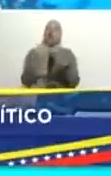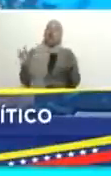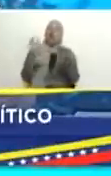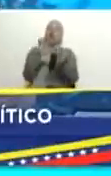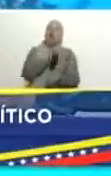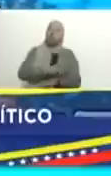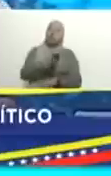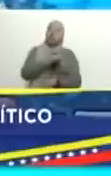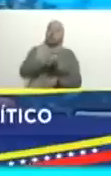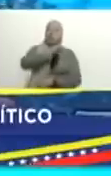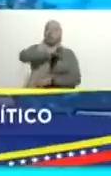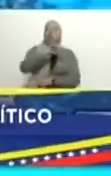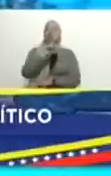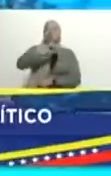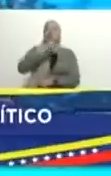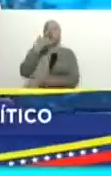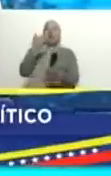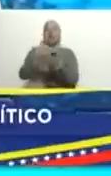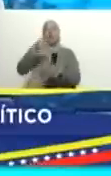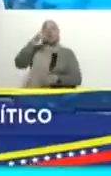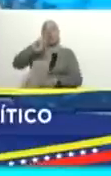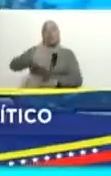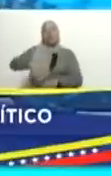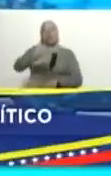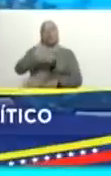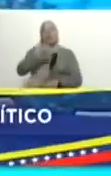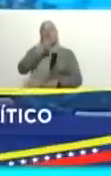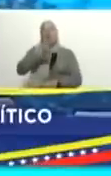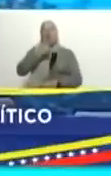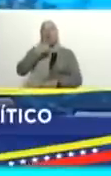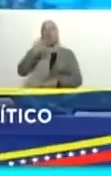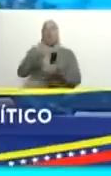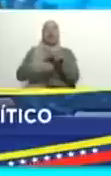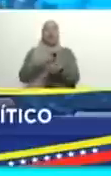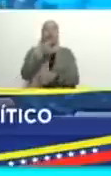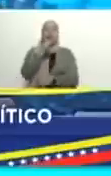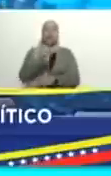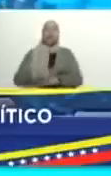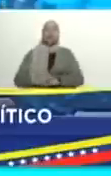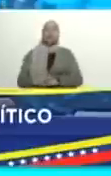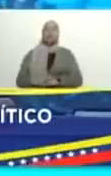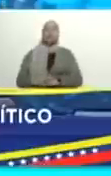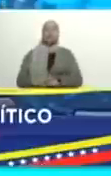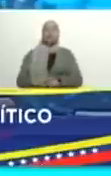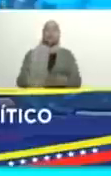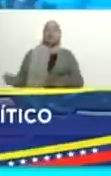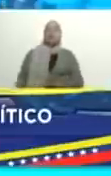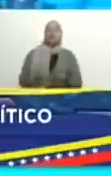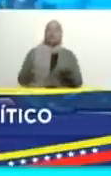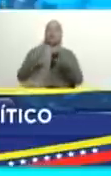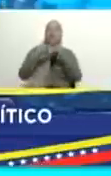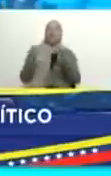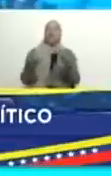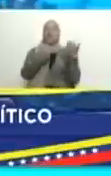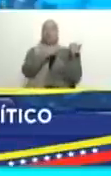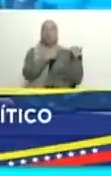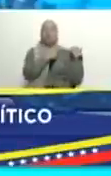Cívico Militar Policial, gracias al Poder Popular y al hermoso pueblo que tenemos, hemos salido victoriosos en todos los